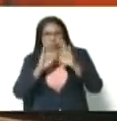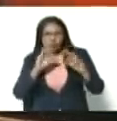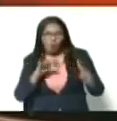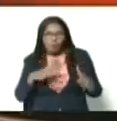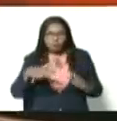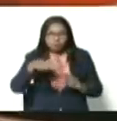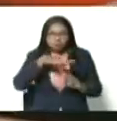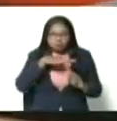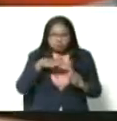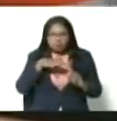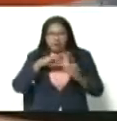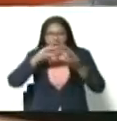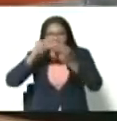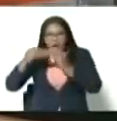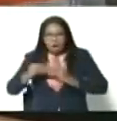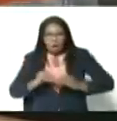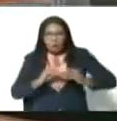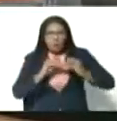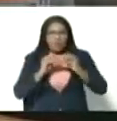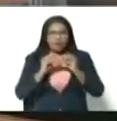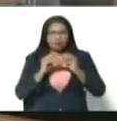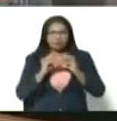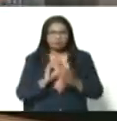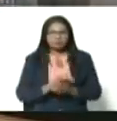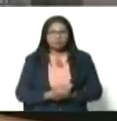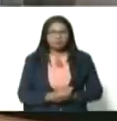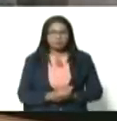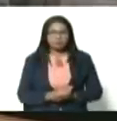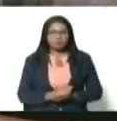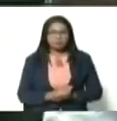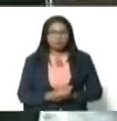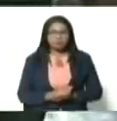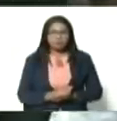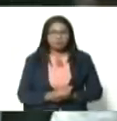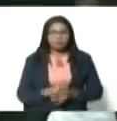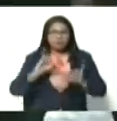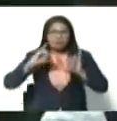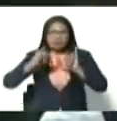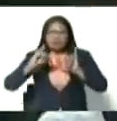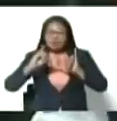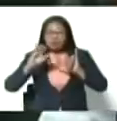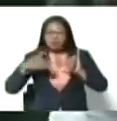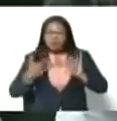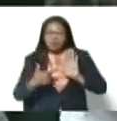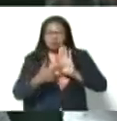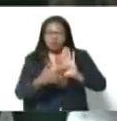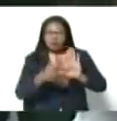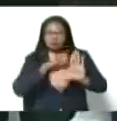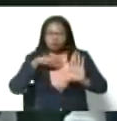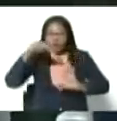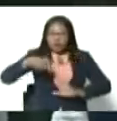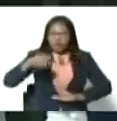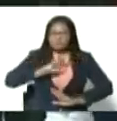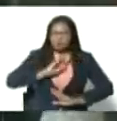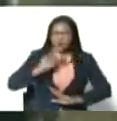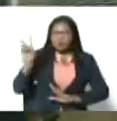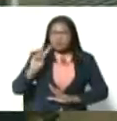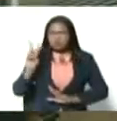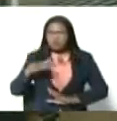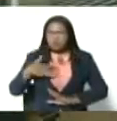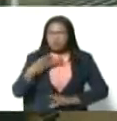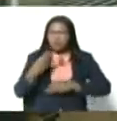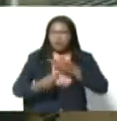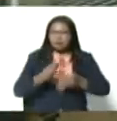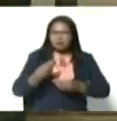que permite mejorar, que permite que la ingeniería demuestre que podemos hacerlo con elementos y mano de